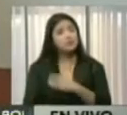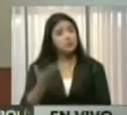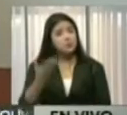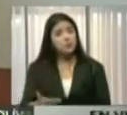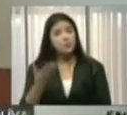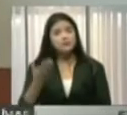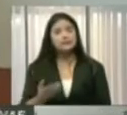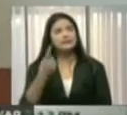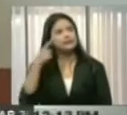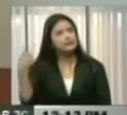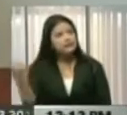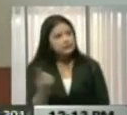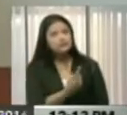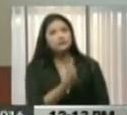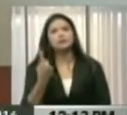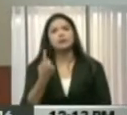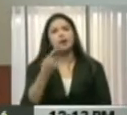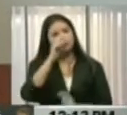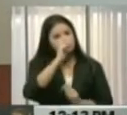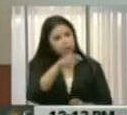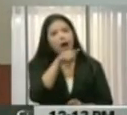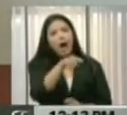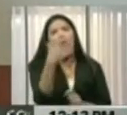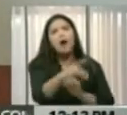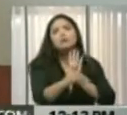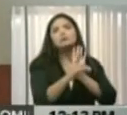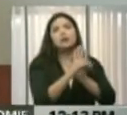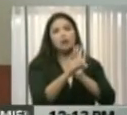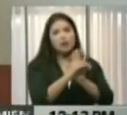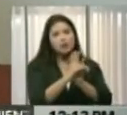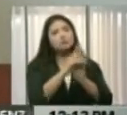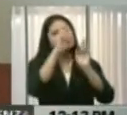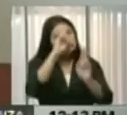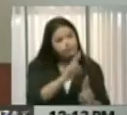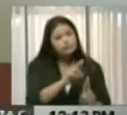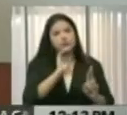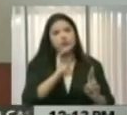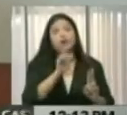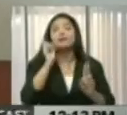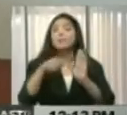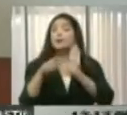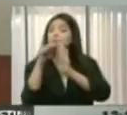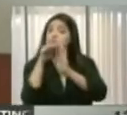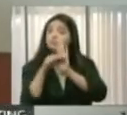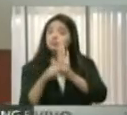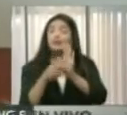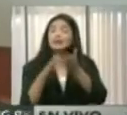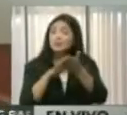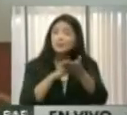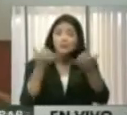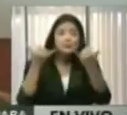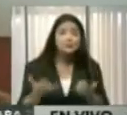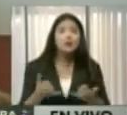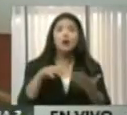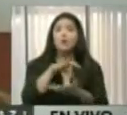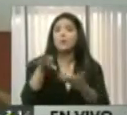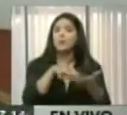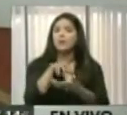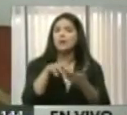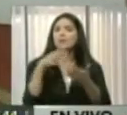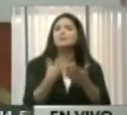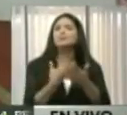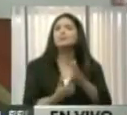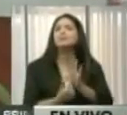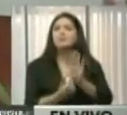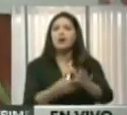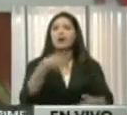el reconocimiento a las víctimas y a sus derechos, así como el tratamiento y la resolución a su situación con base en la verdad,